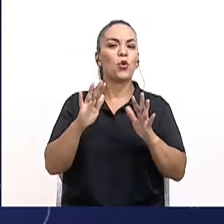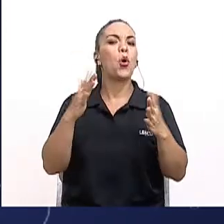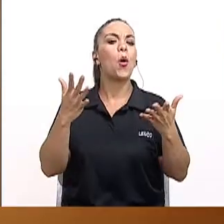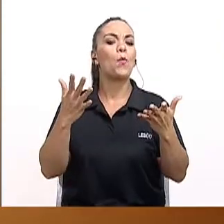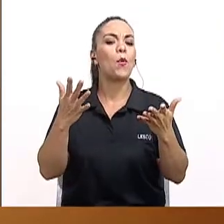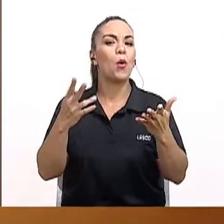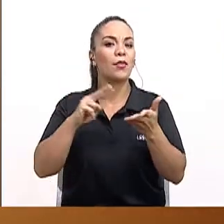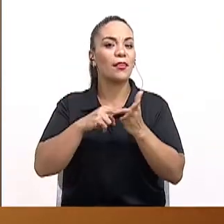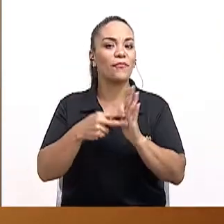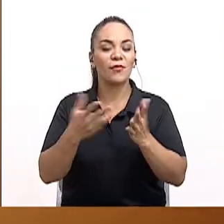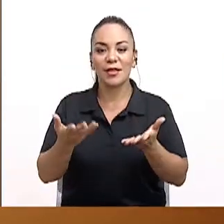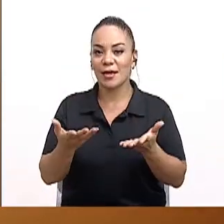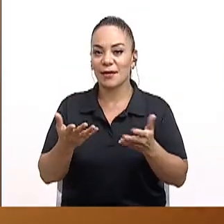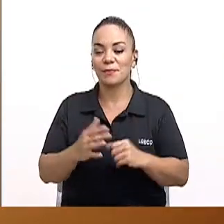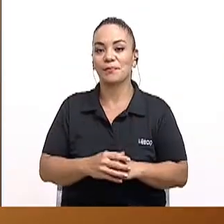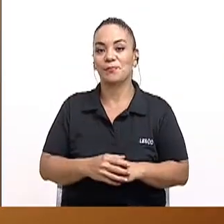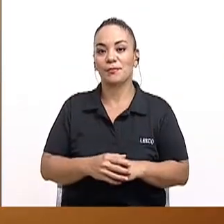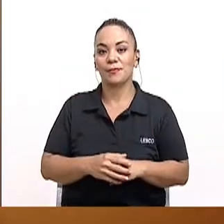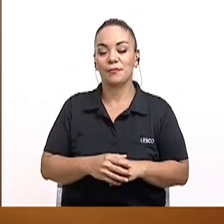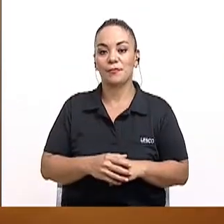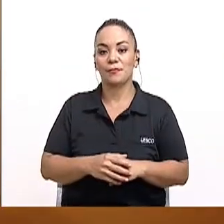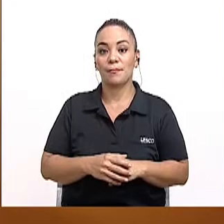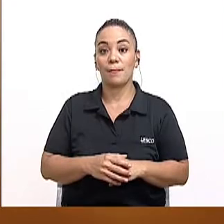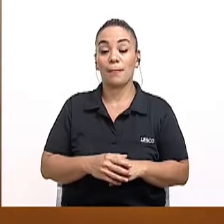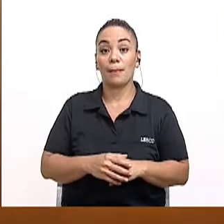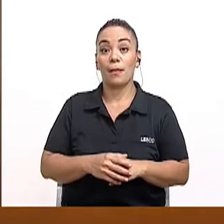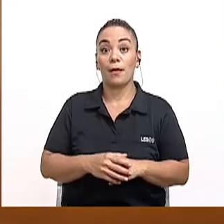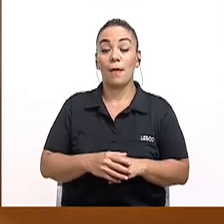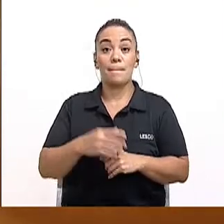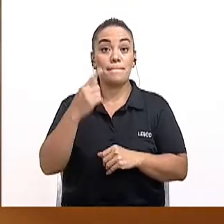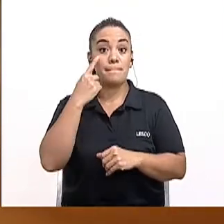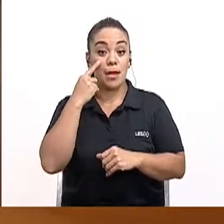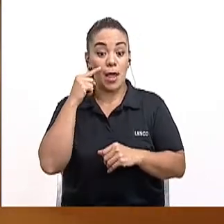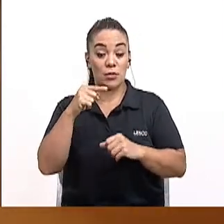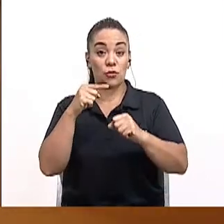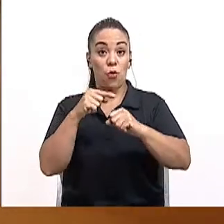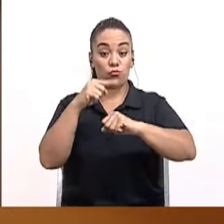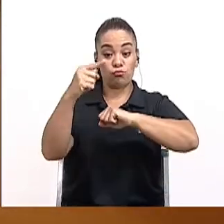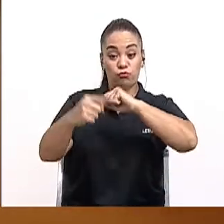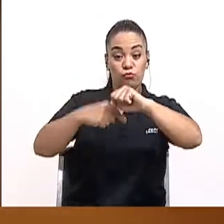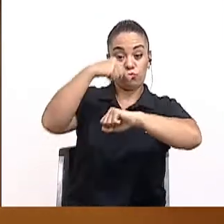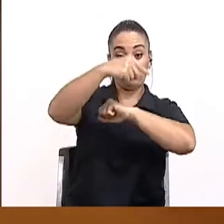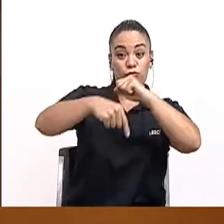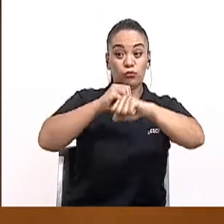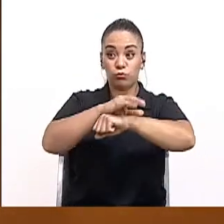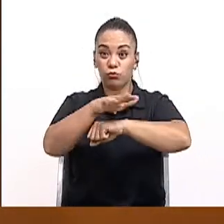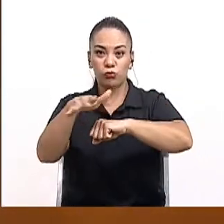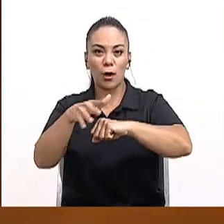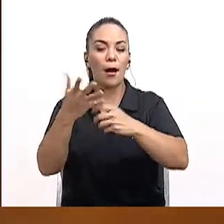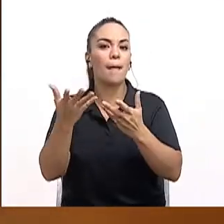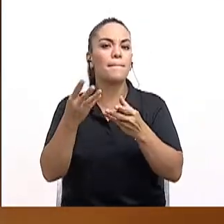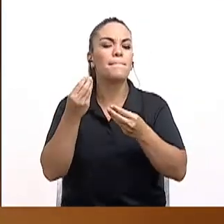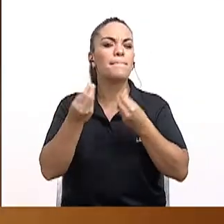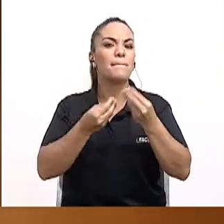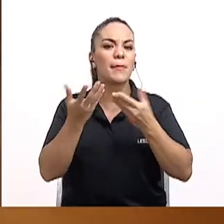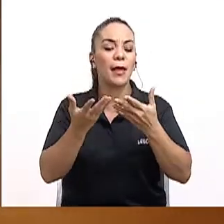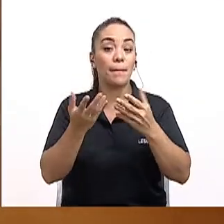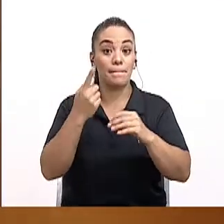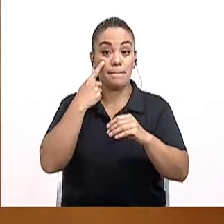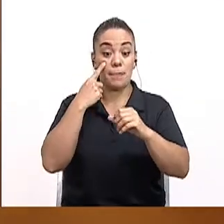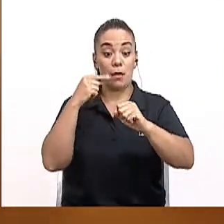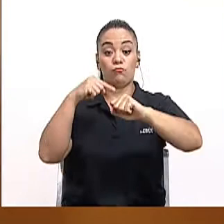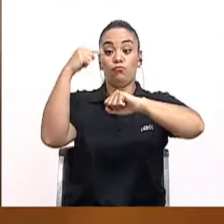definir? El concepto de radiactividad es un proceso que se da en los núcleos de